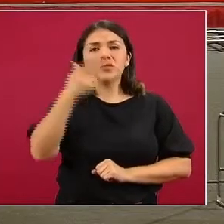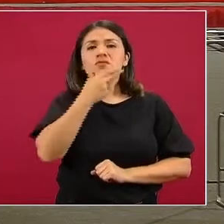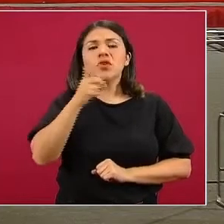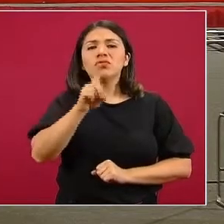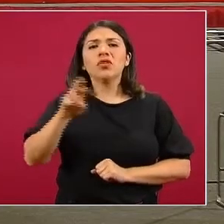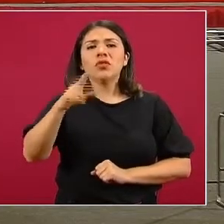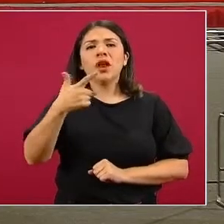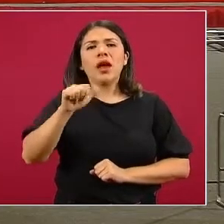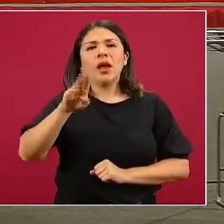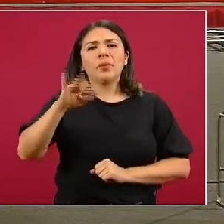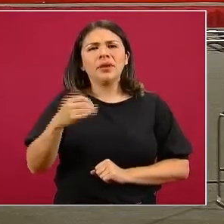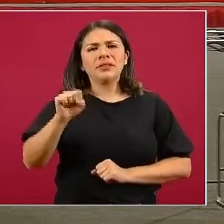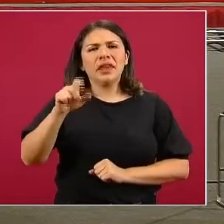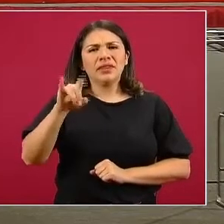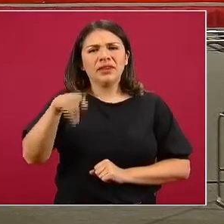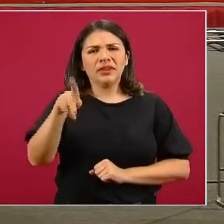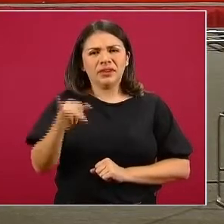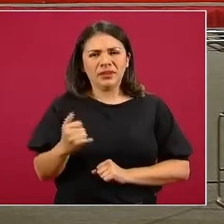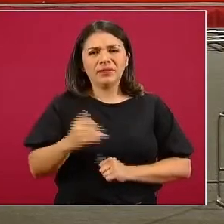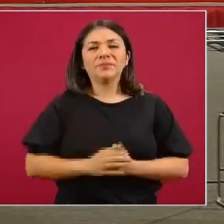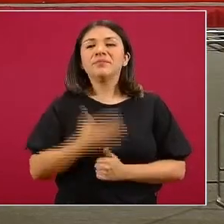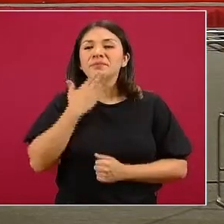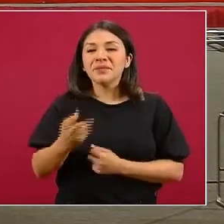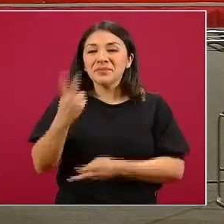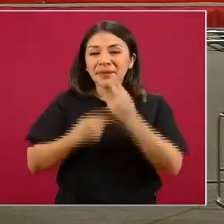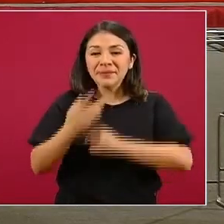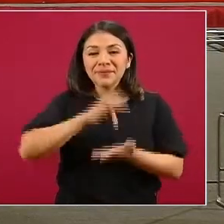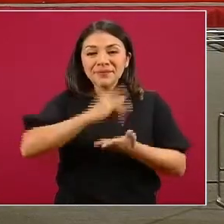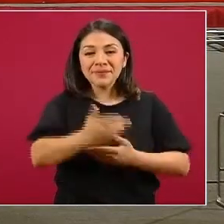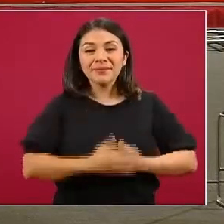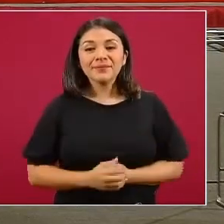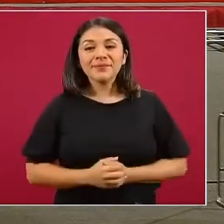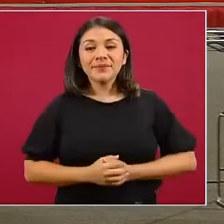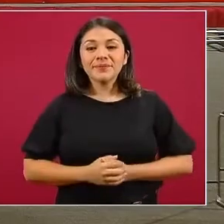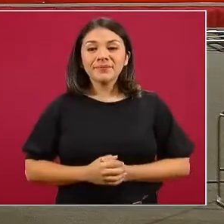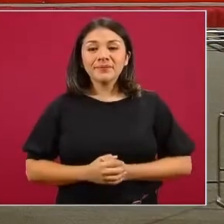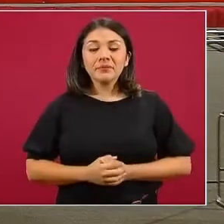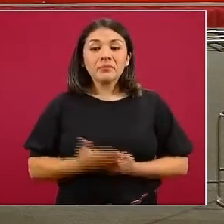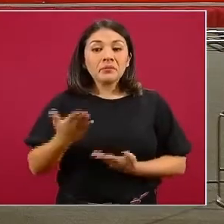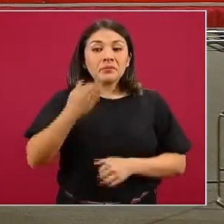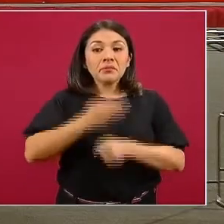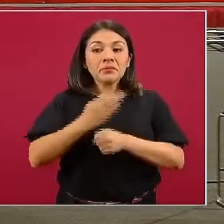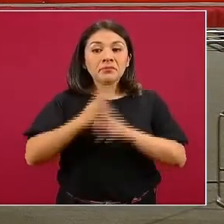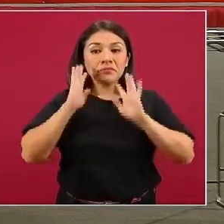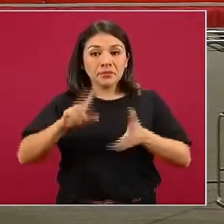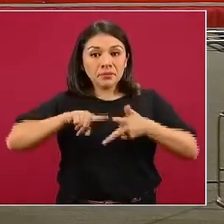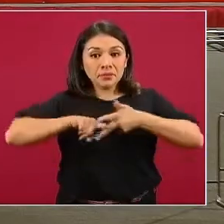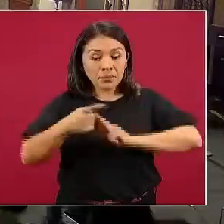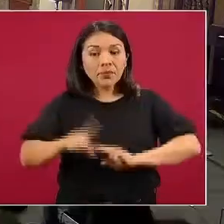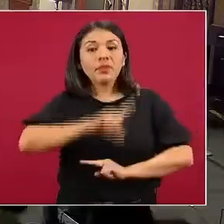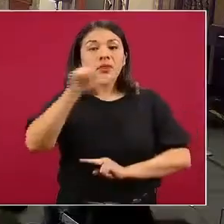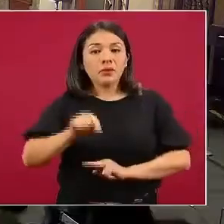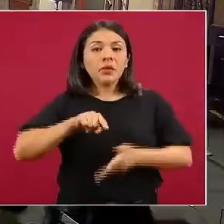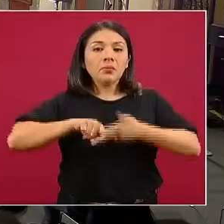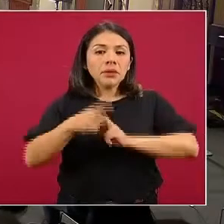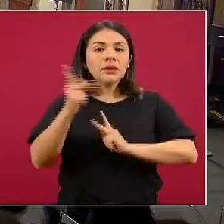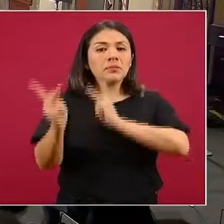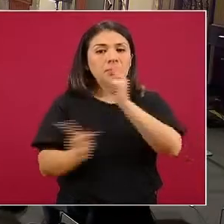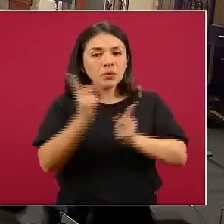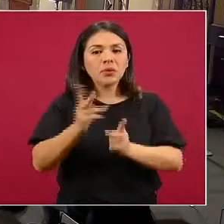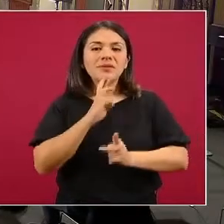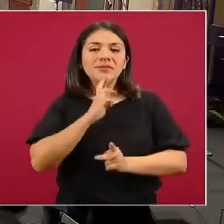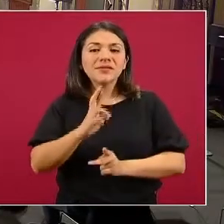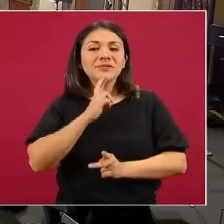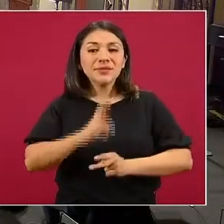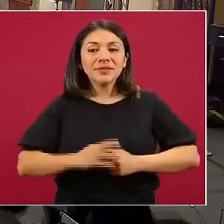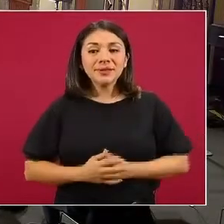Gadi Sabiki Sirot. Bienvenido, Gadi. Gracias, buenas noches. Entonces, vamos a presentar y pasamos a preguntas y